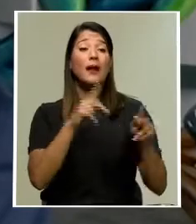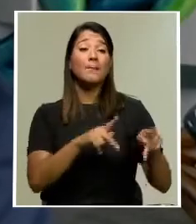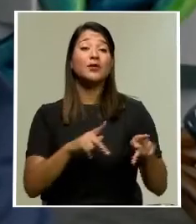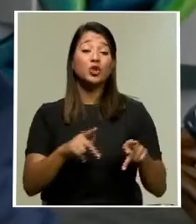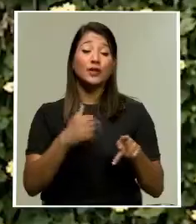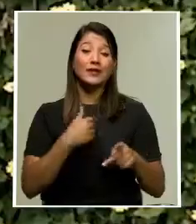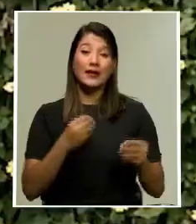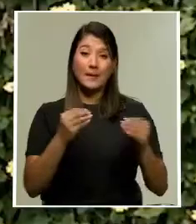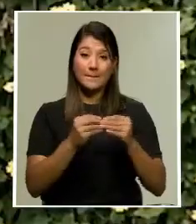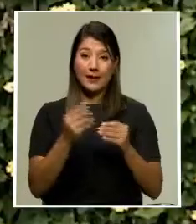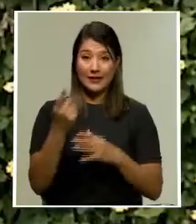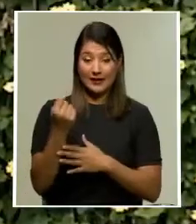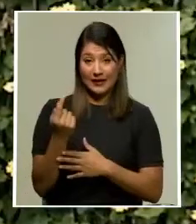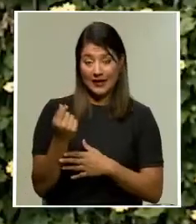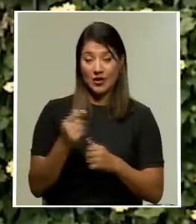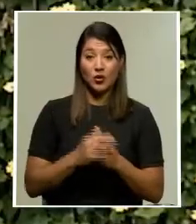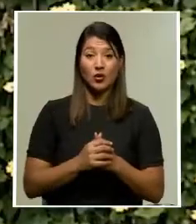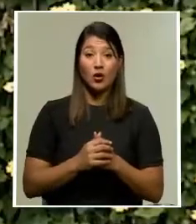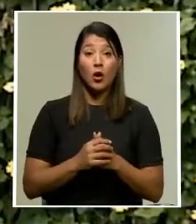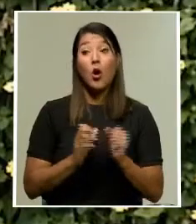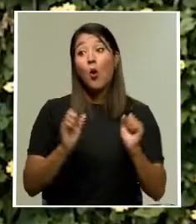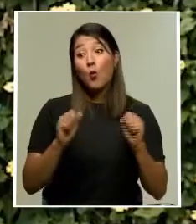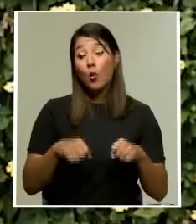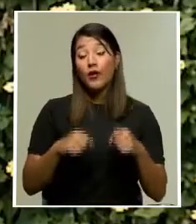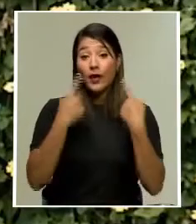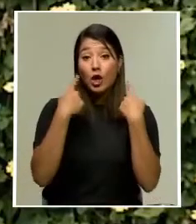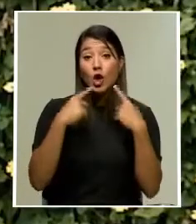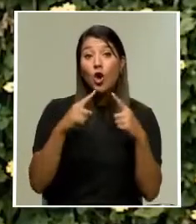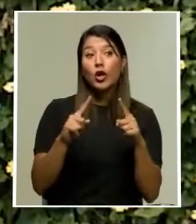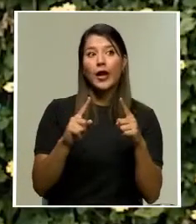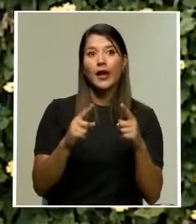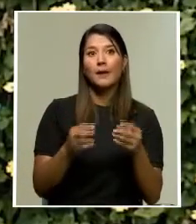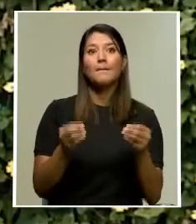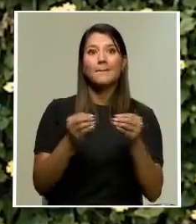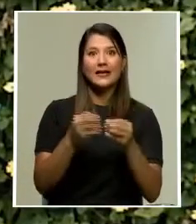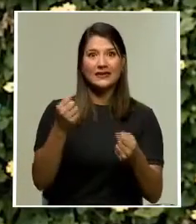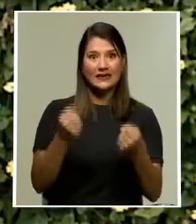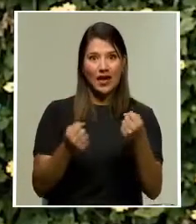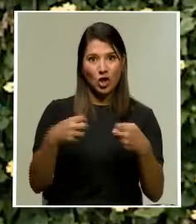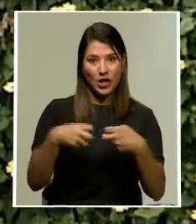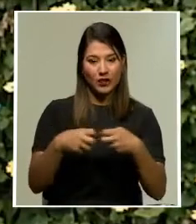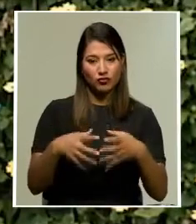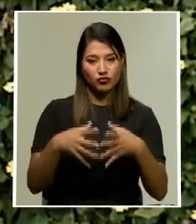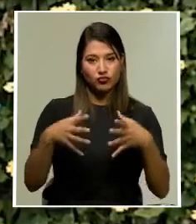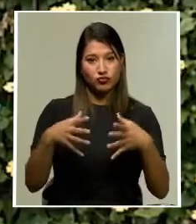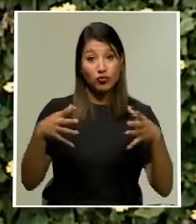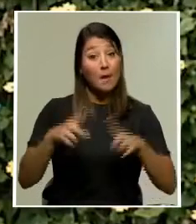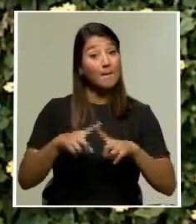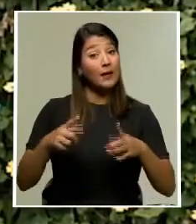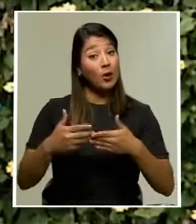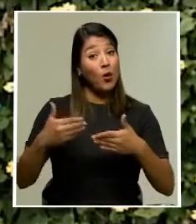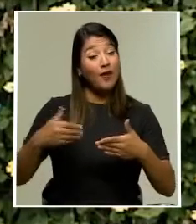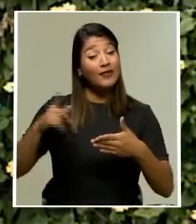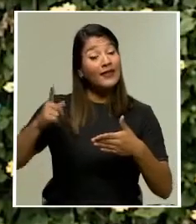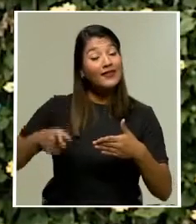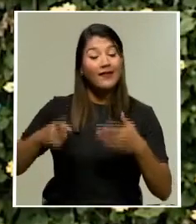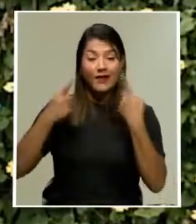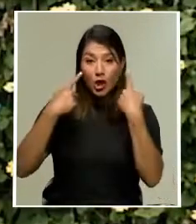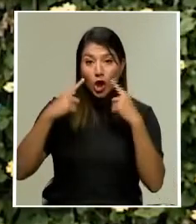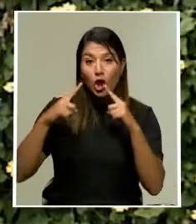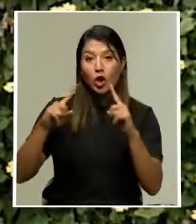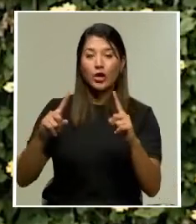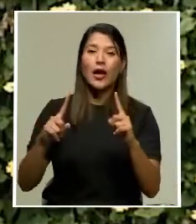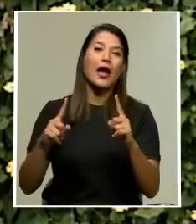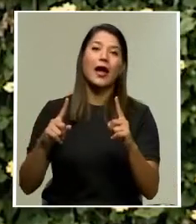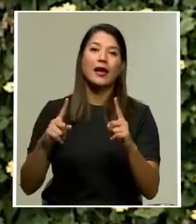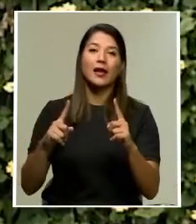poder adquisitivo. El crecimiento podría ser aún más acelerado y para eso es necesario superar ciertas barreras, por ejemplo la confiabilidad